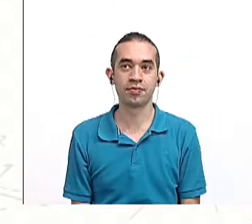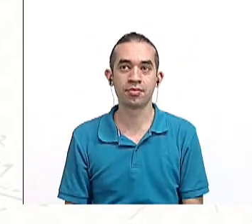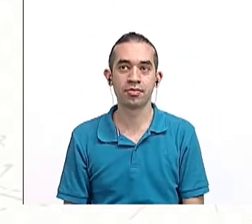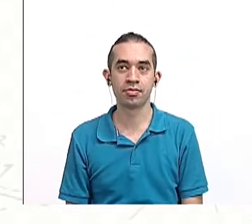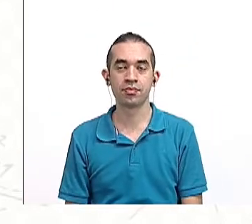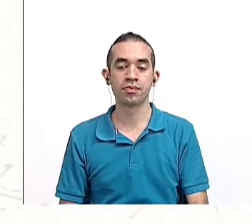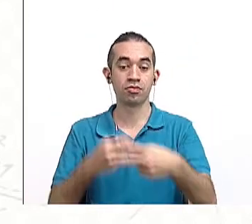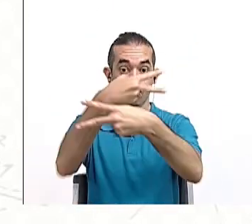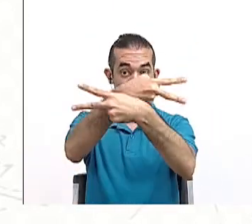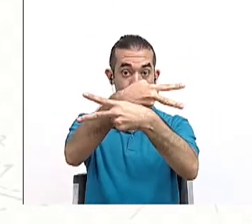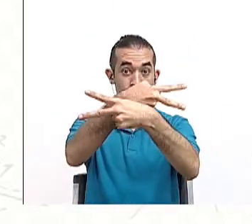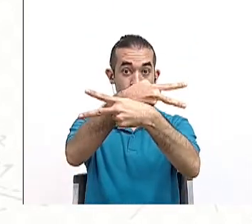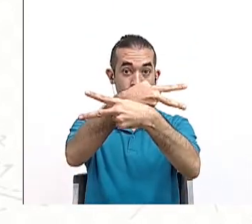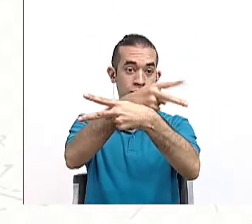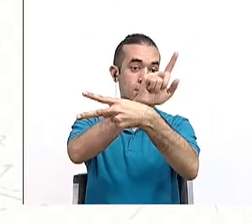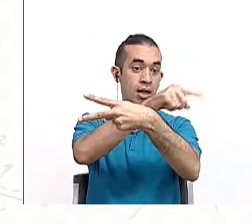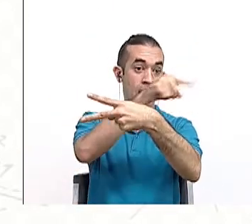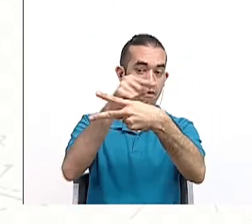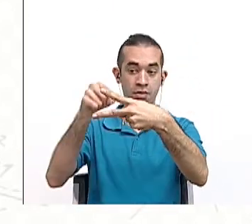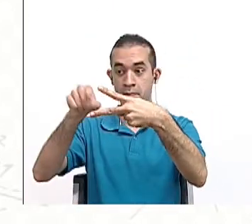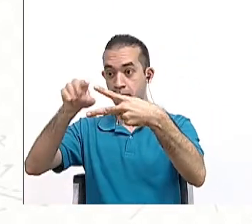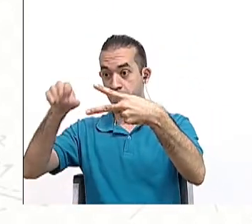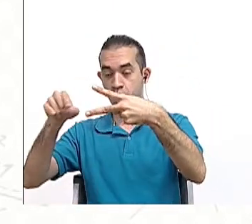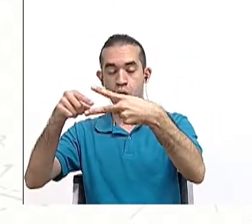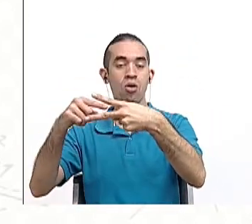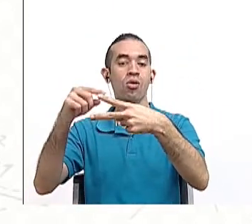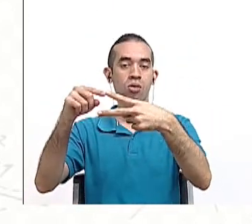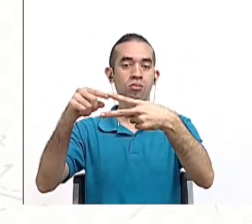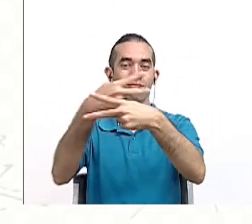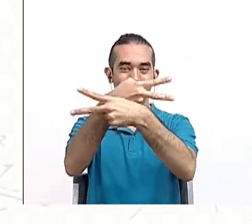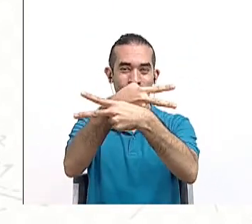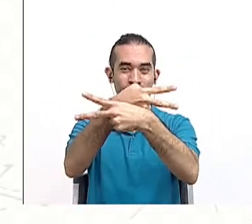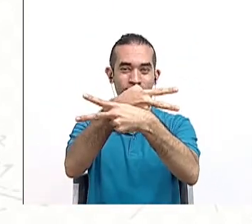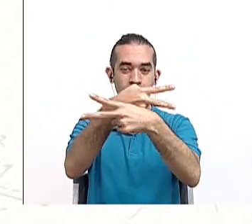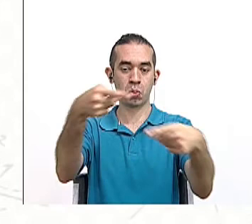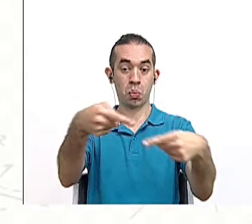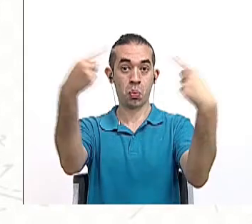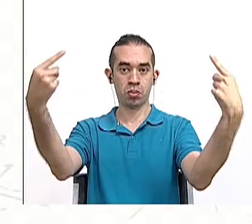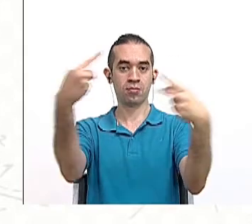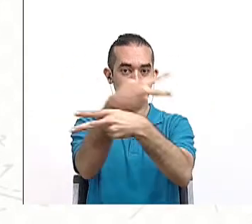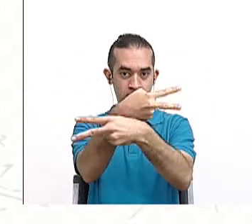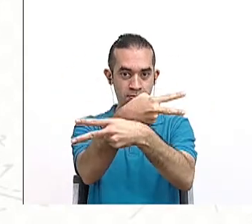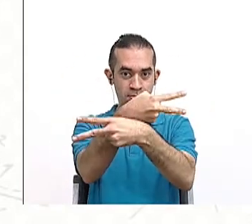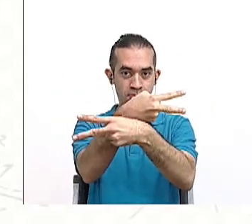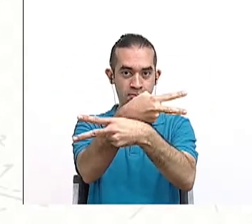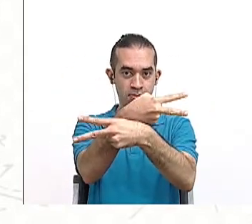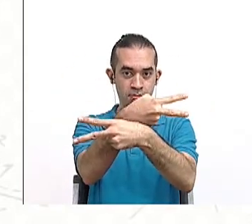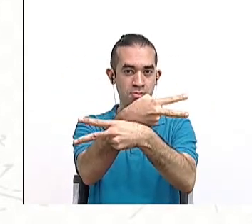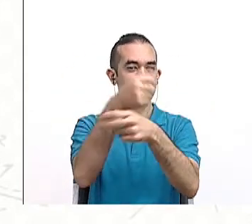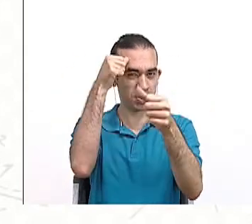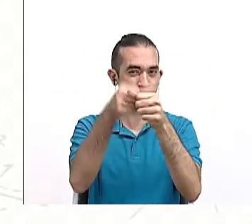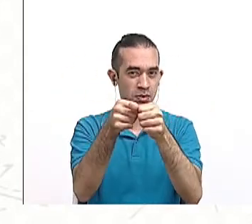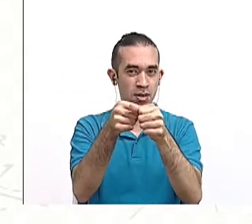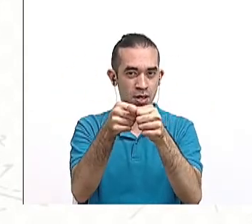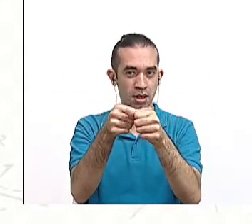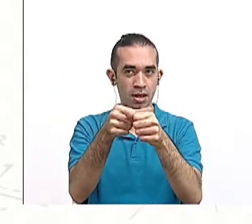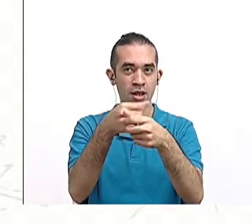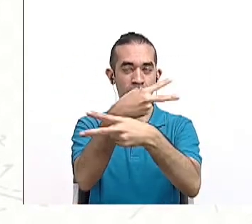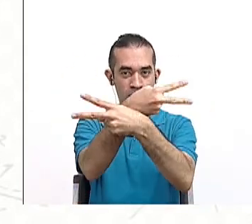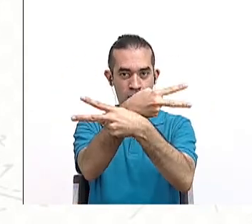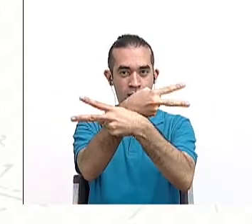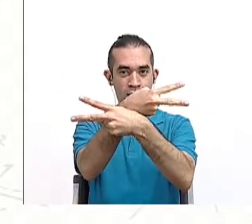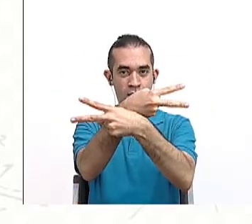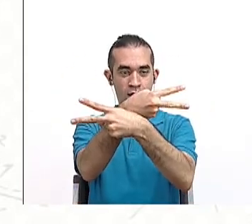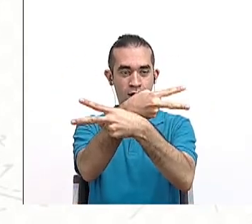ya mí es alfa y el ángulo cuya media es mil son opuestos por el vértice quiero puestos por el vértice que los